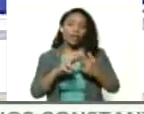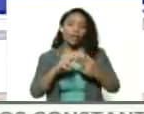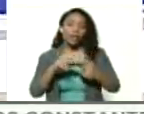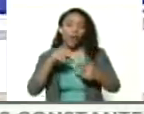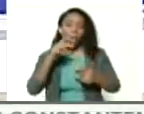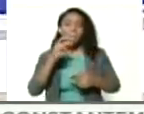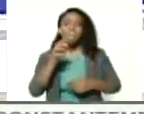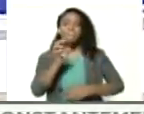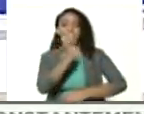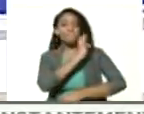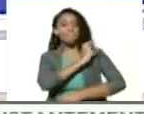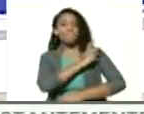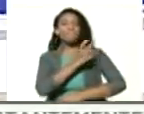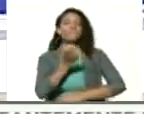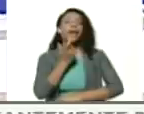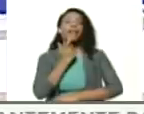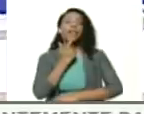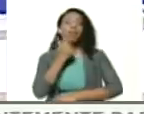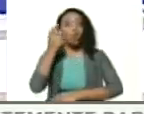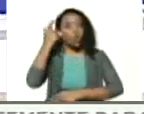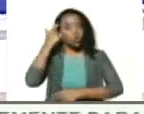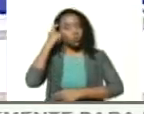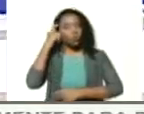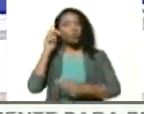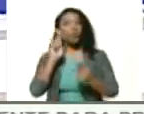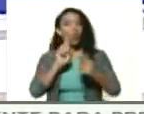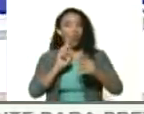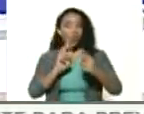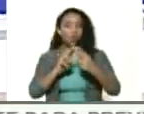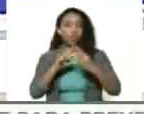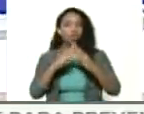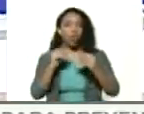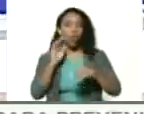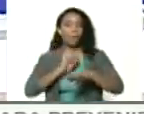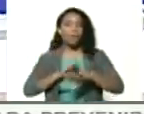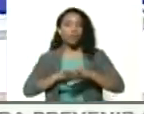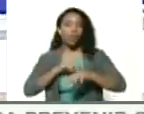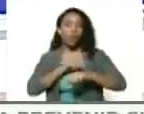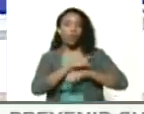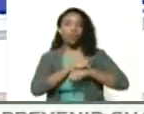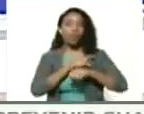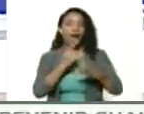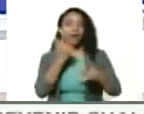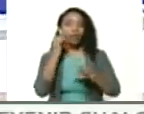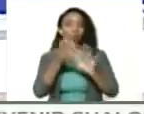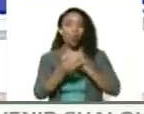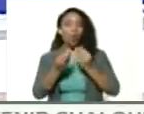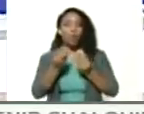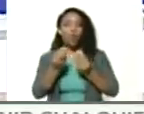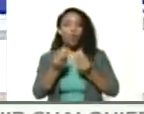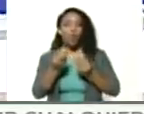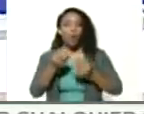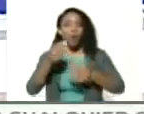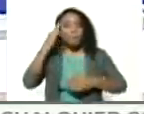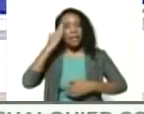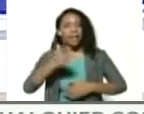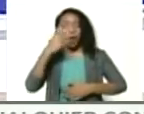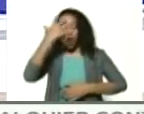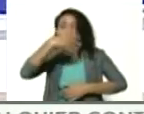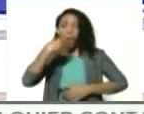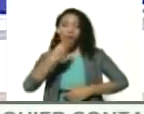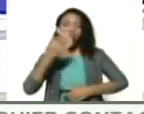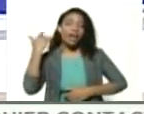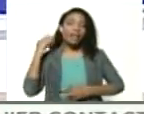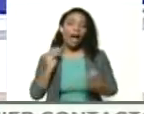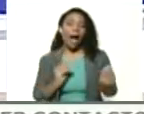lo que sucedió en Fuerte Tiuna el 13 de abril. Cómo los oficiales jóvenes se pusieron de acuerdo